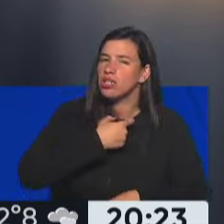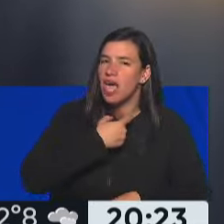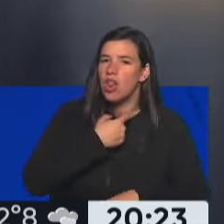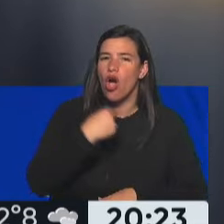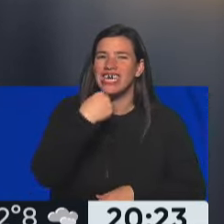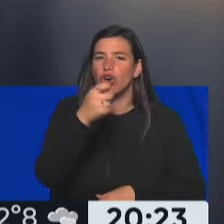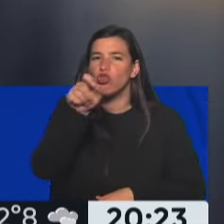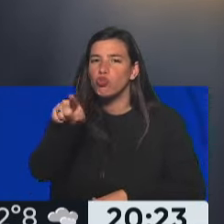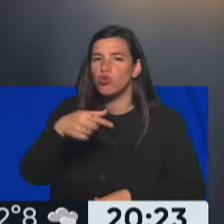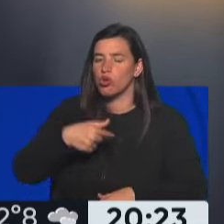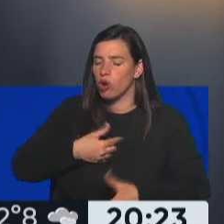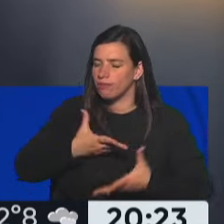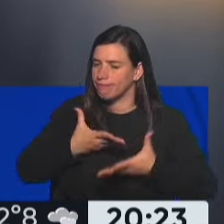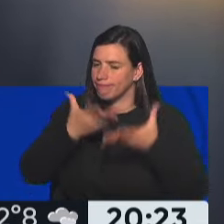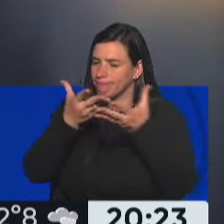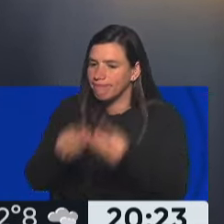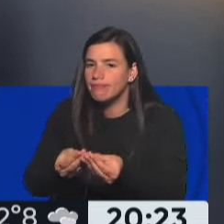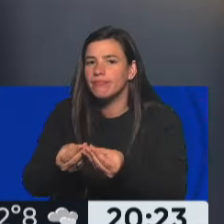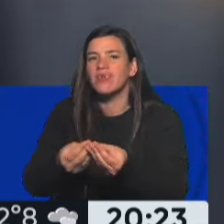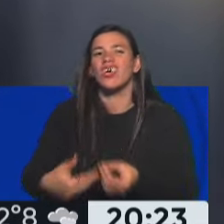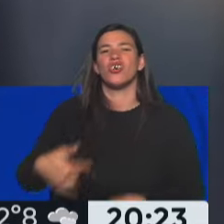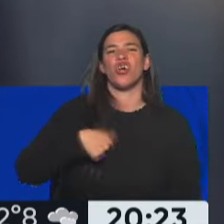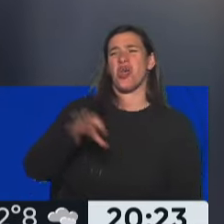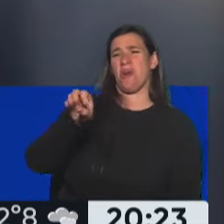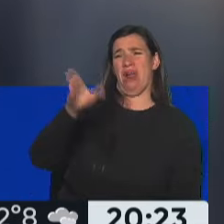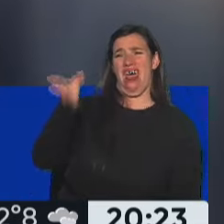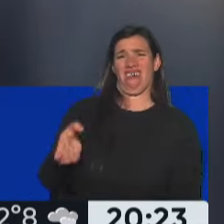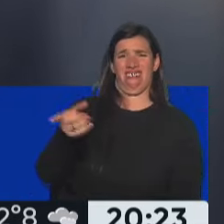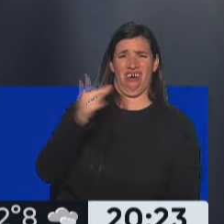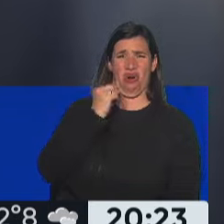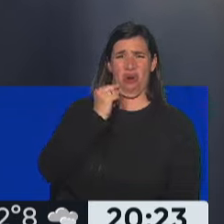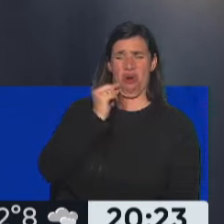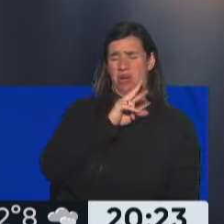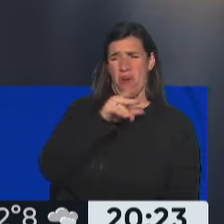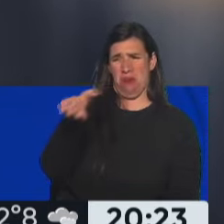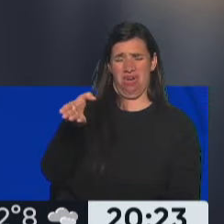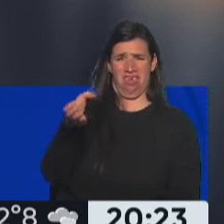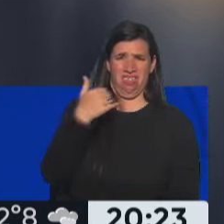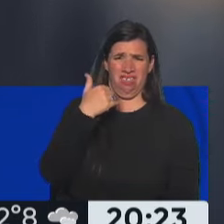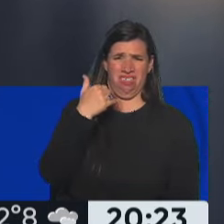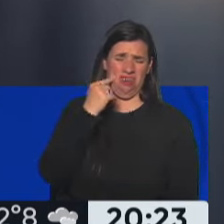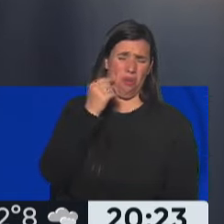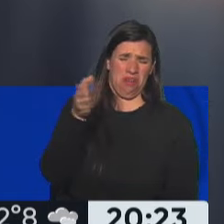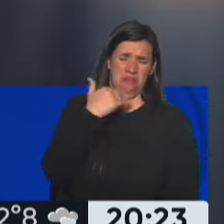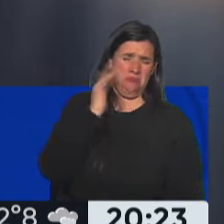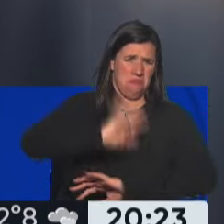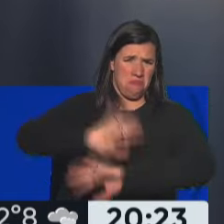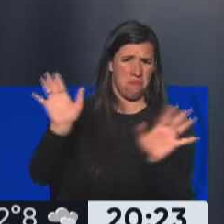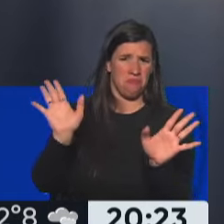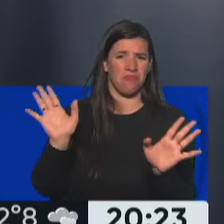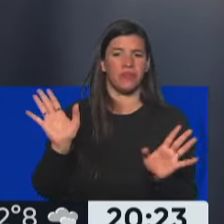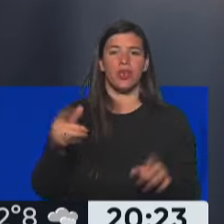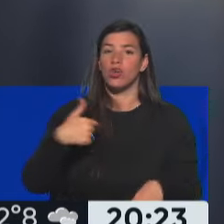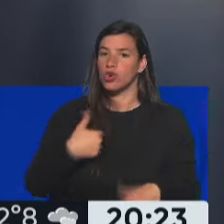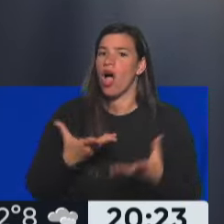hijos. A él no lo voy a nombrar, para mí ya es un tema absolutamente terminado, pero sí me quiero solidarizar con sus hijos que no tienen por qué